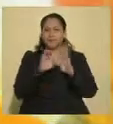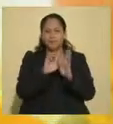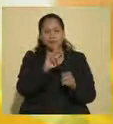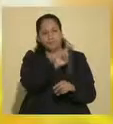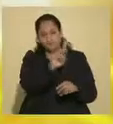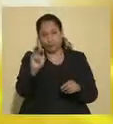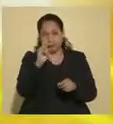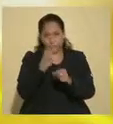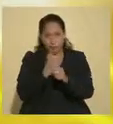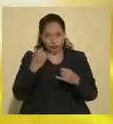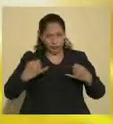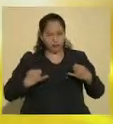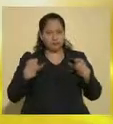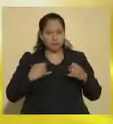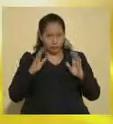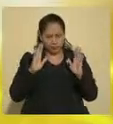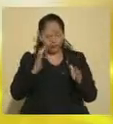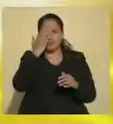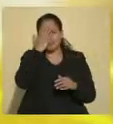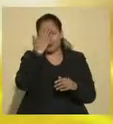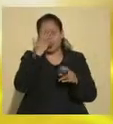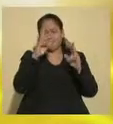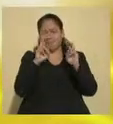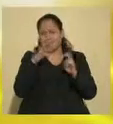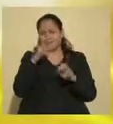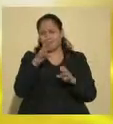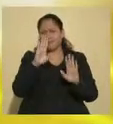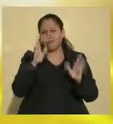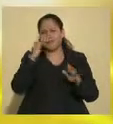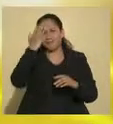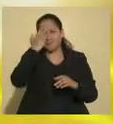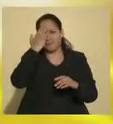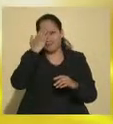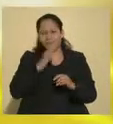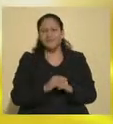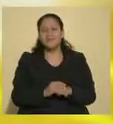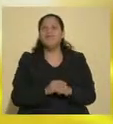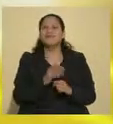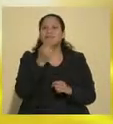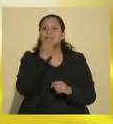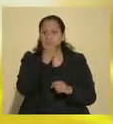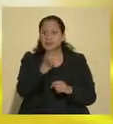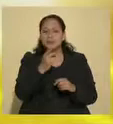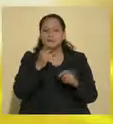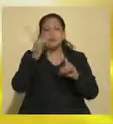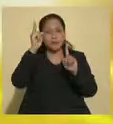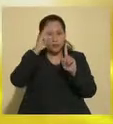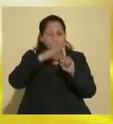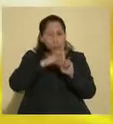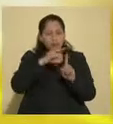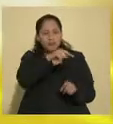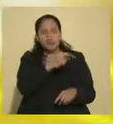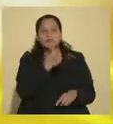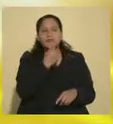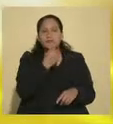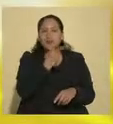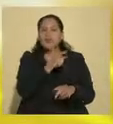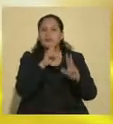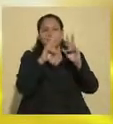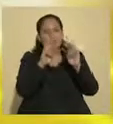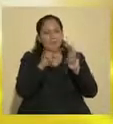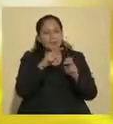adolescentes en esta época ya conocen el tema anticoncepción, ya todos te dicen el condón, de chiquito te hablan de